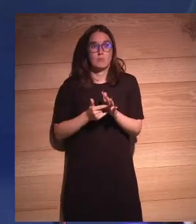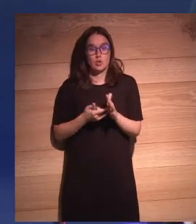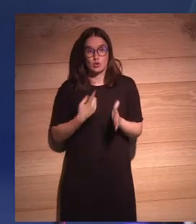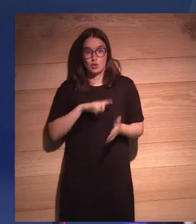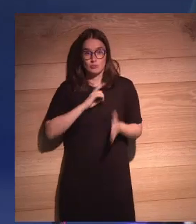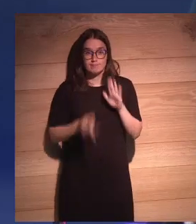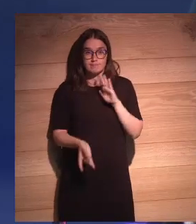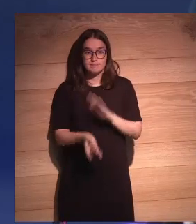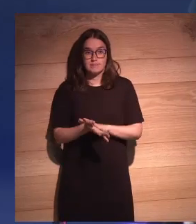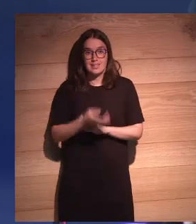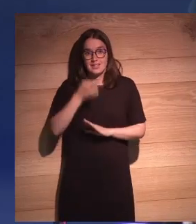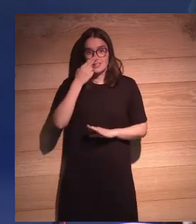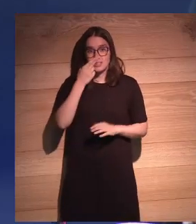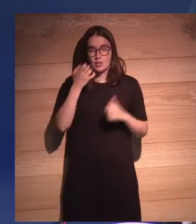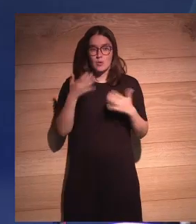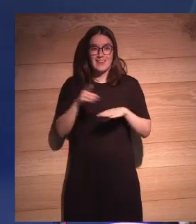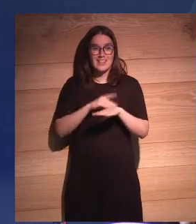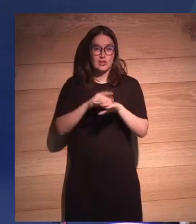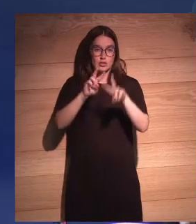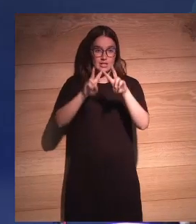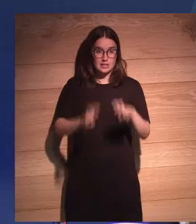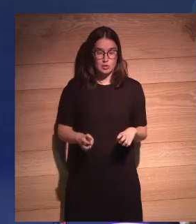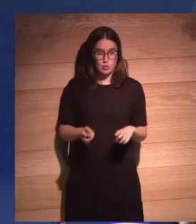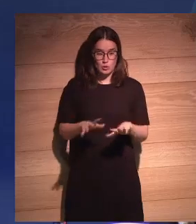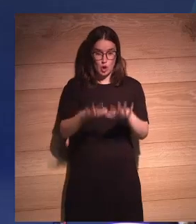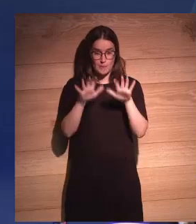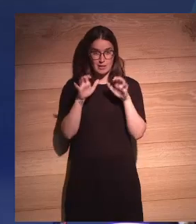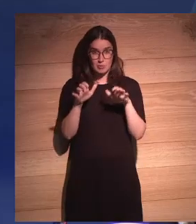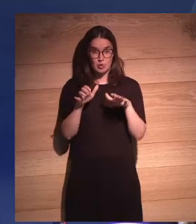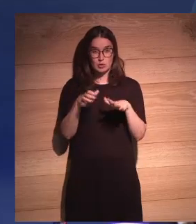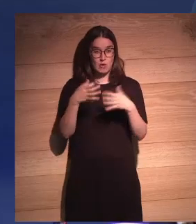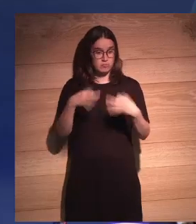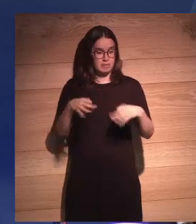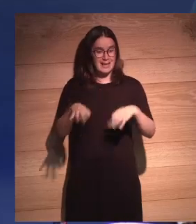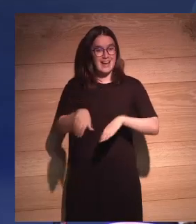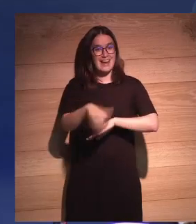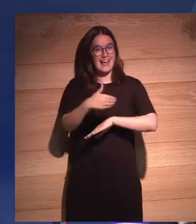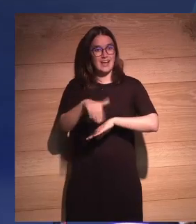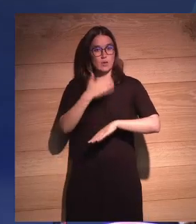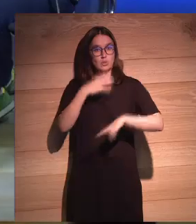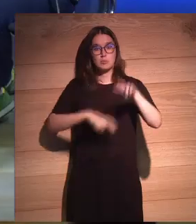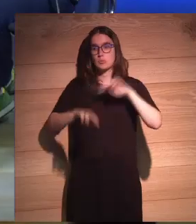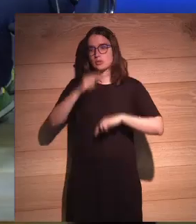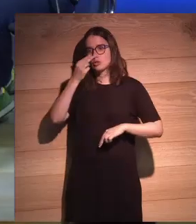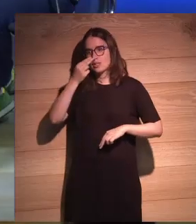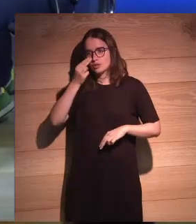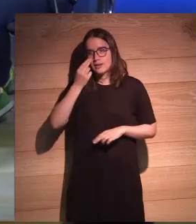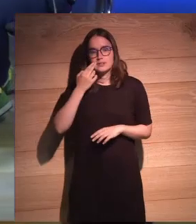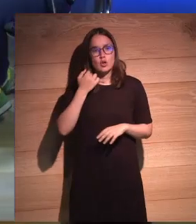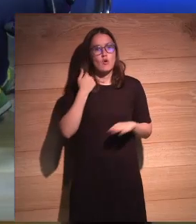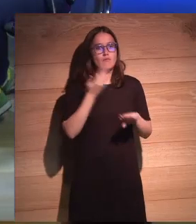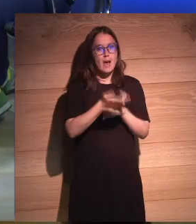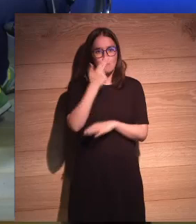nosotros hicimos, sería interesante que tengamos datos analíticos cuando aprendemos informalmente, cuando sencillamente estamos buscando cosas que nos interesan o